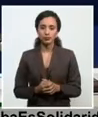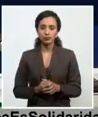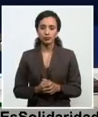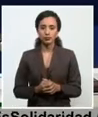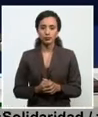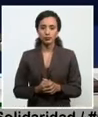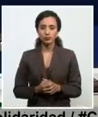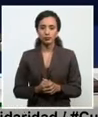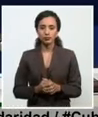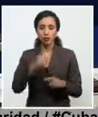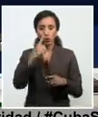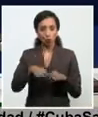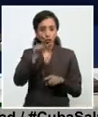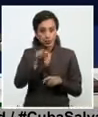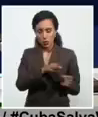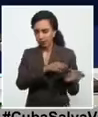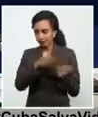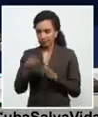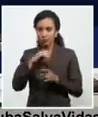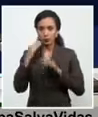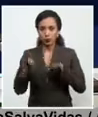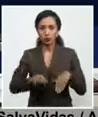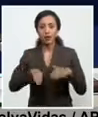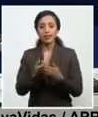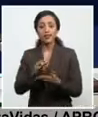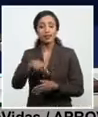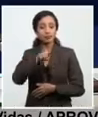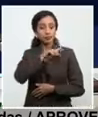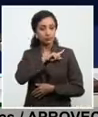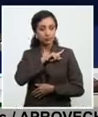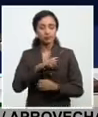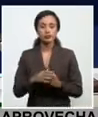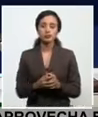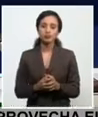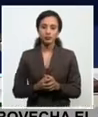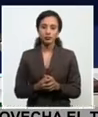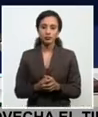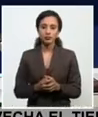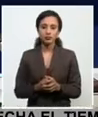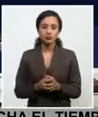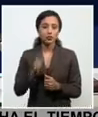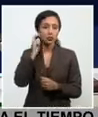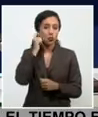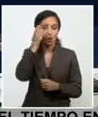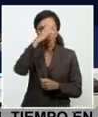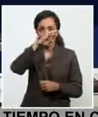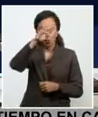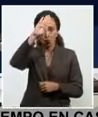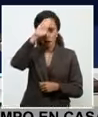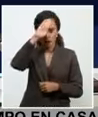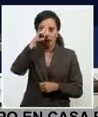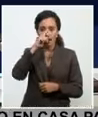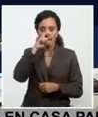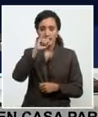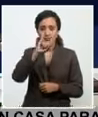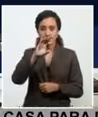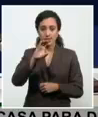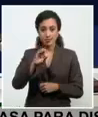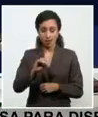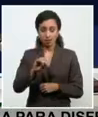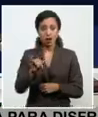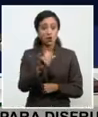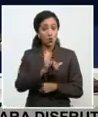la otra persona que falleció en el día de ayer es una ciudadana cubana de 60 años de edad, también de